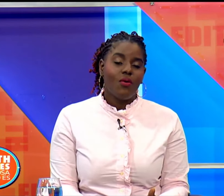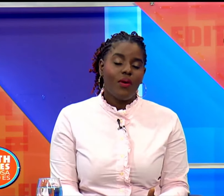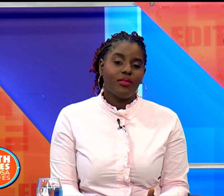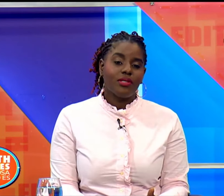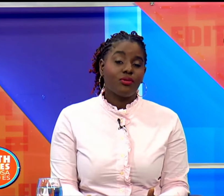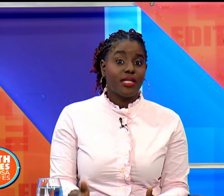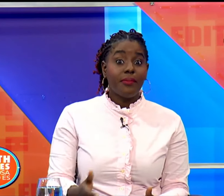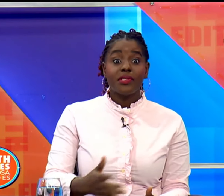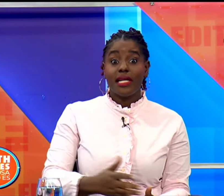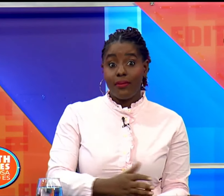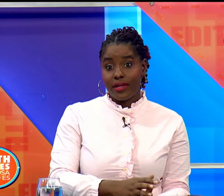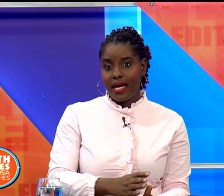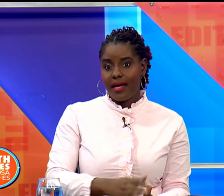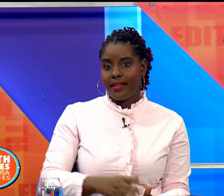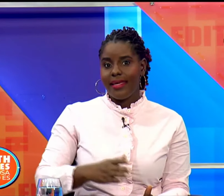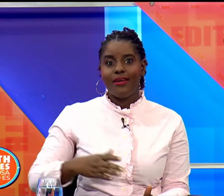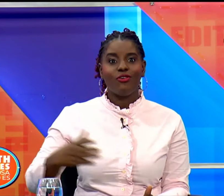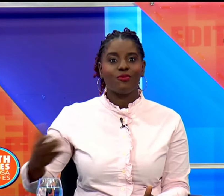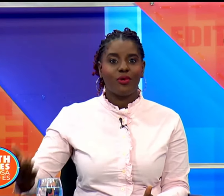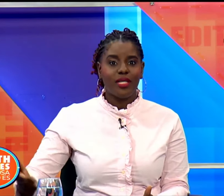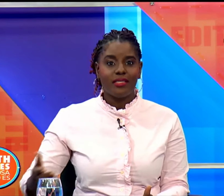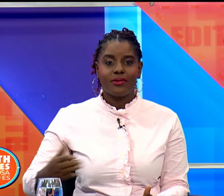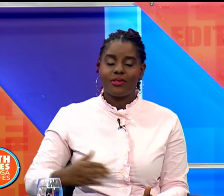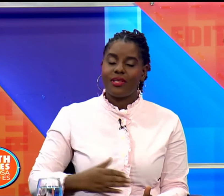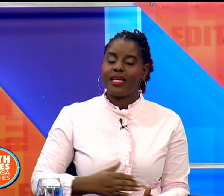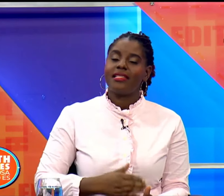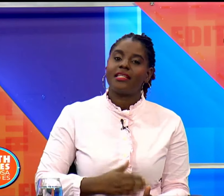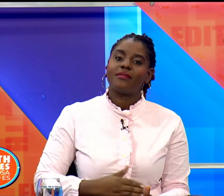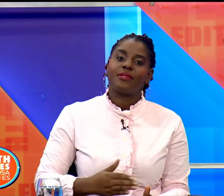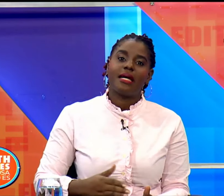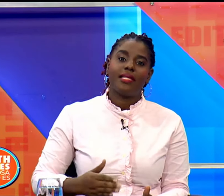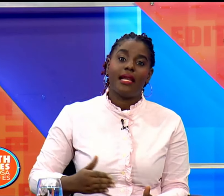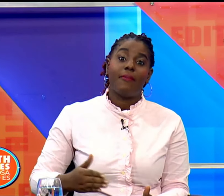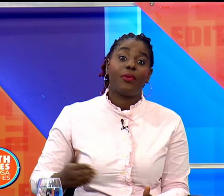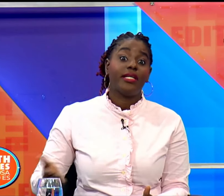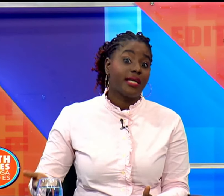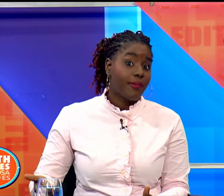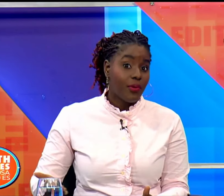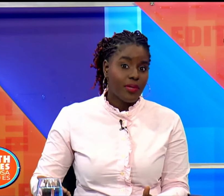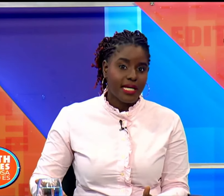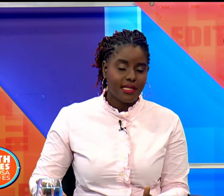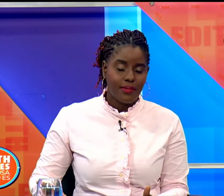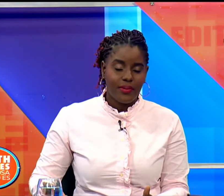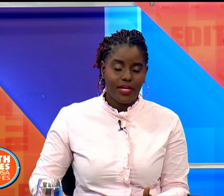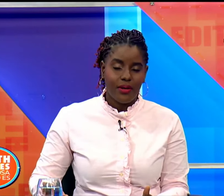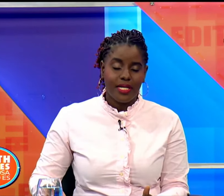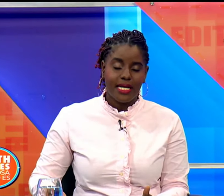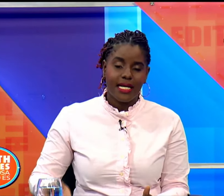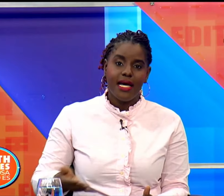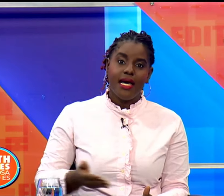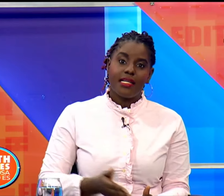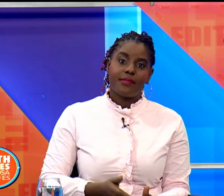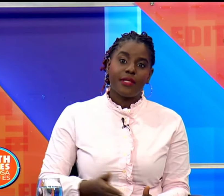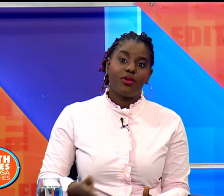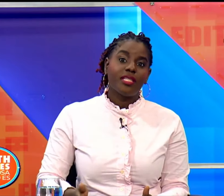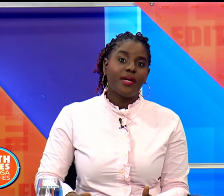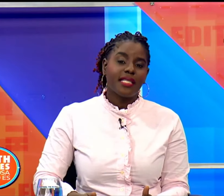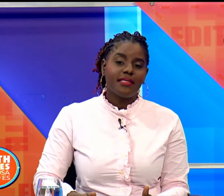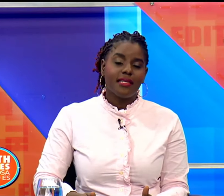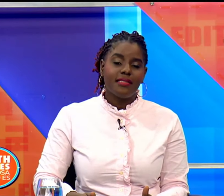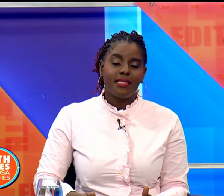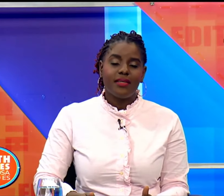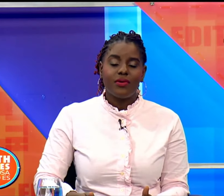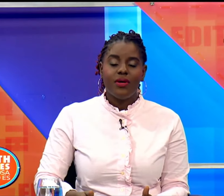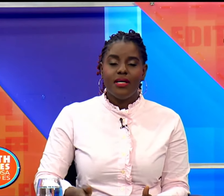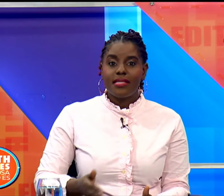nación, cuando escuchamos el abordaje de los políticos o de gente responsable de las políticas públicas en República Dominicana respecto a un tema